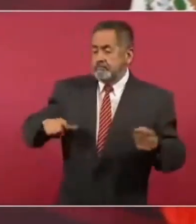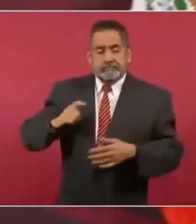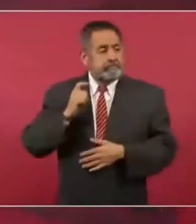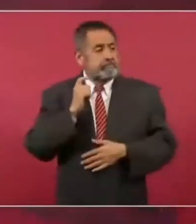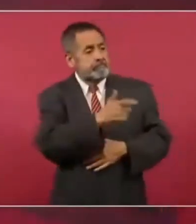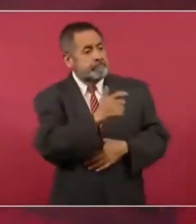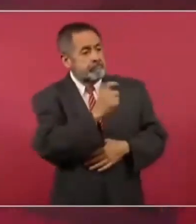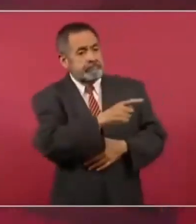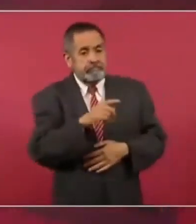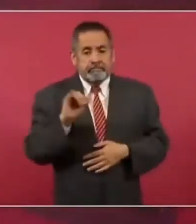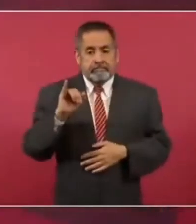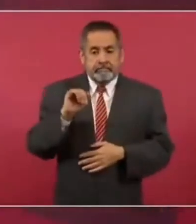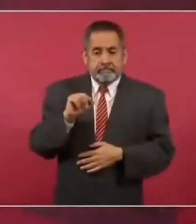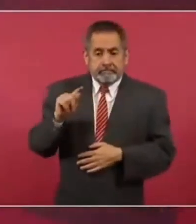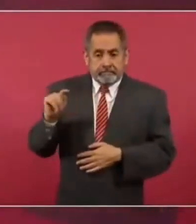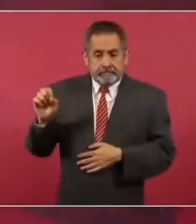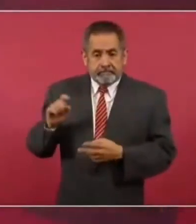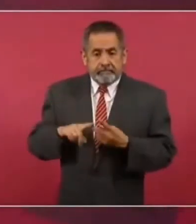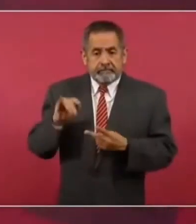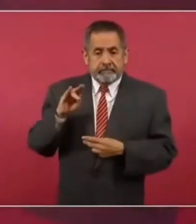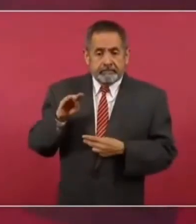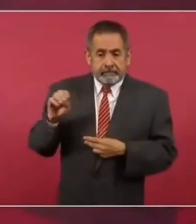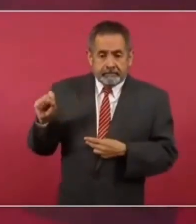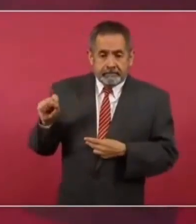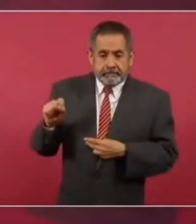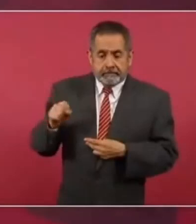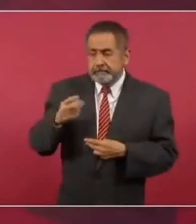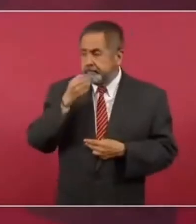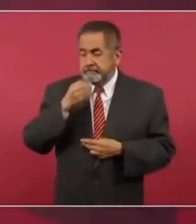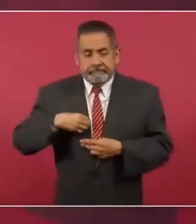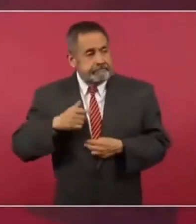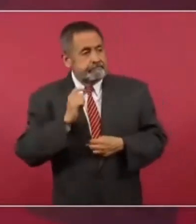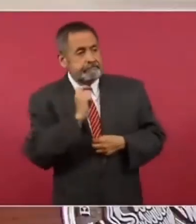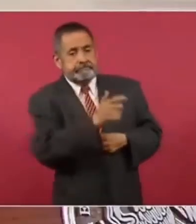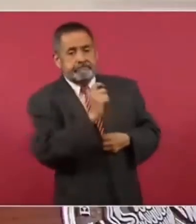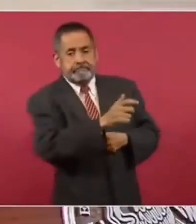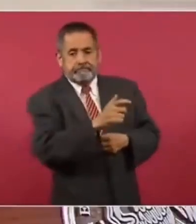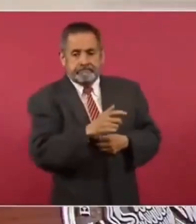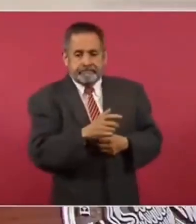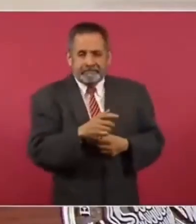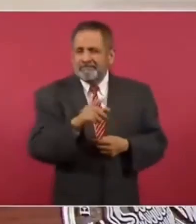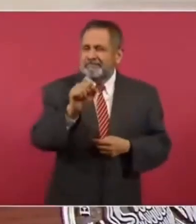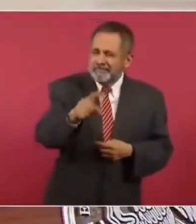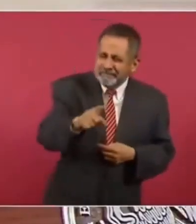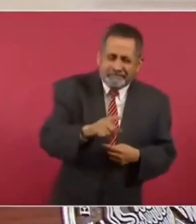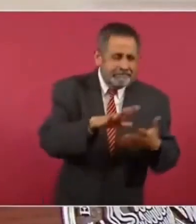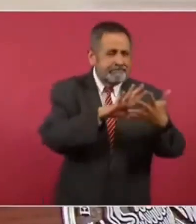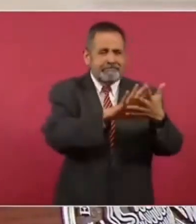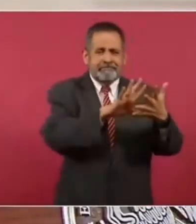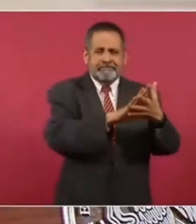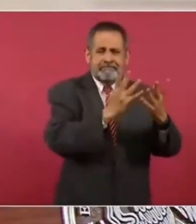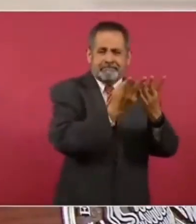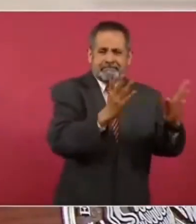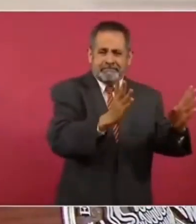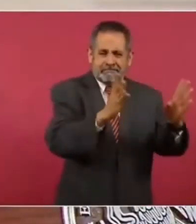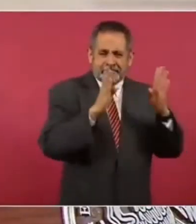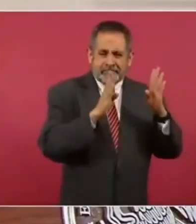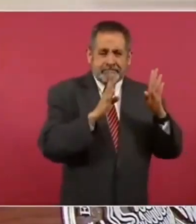hospitales del ISSSTE, del seguro, bueno, los reclusorios privatizados,